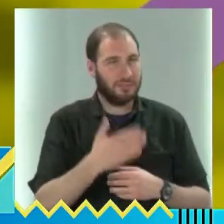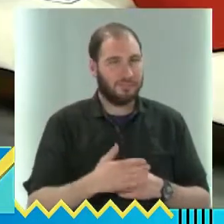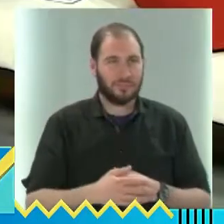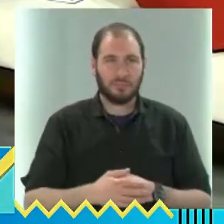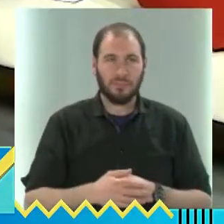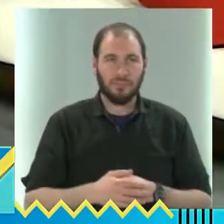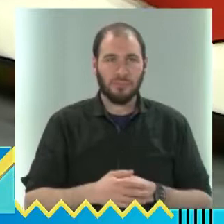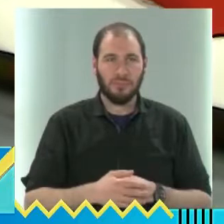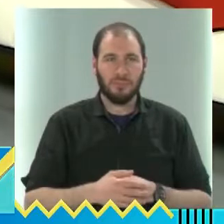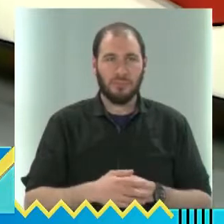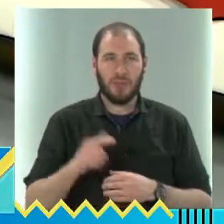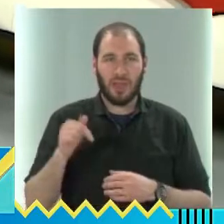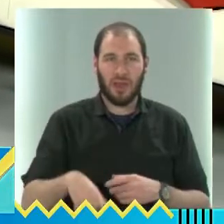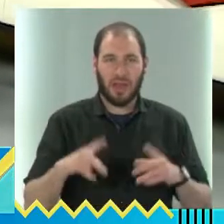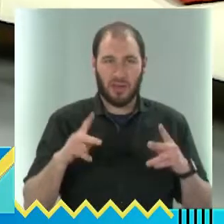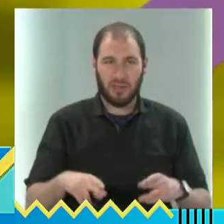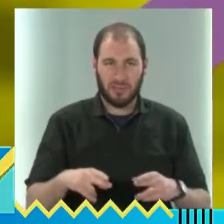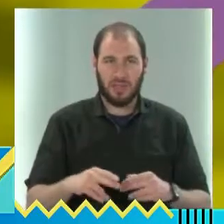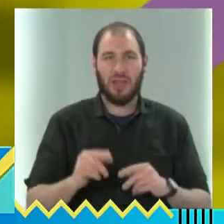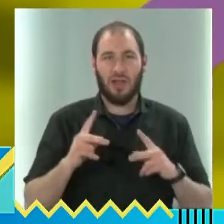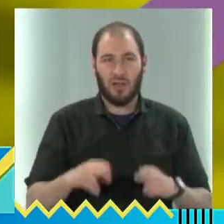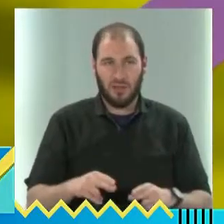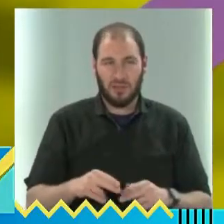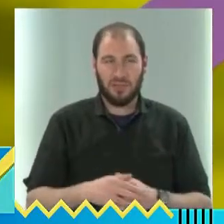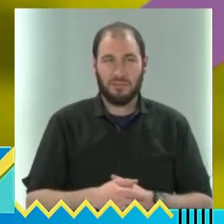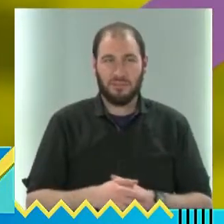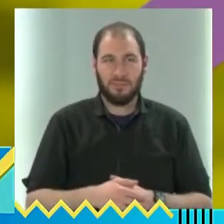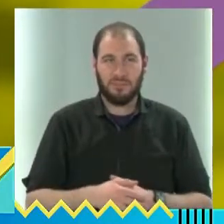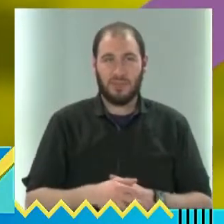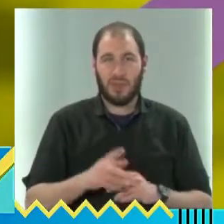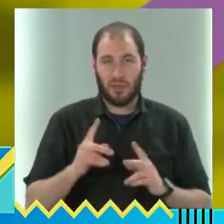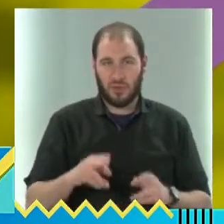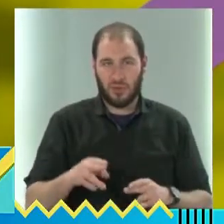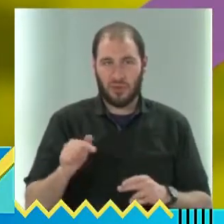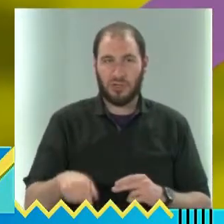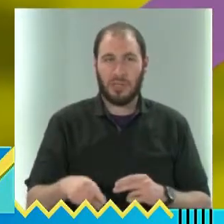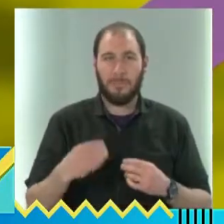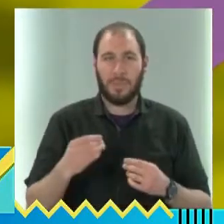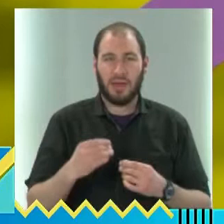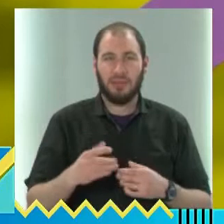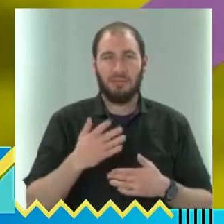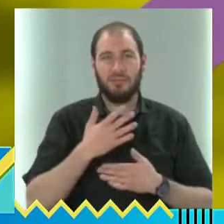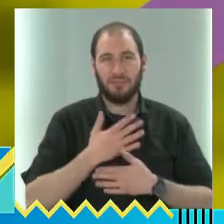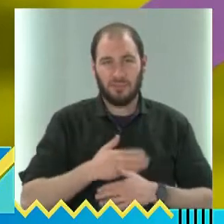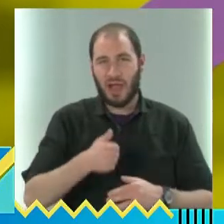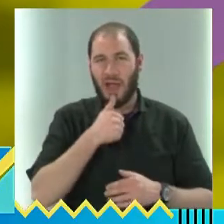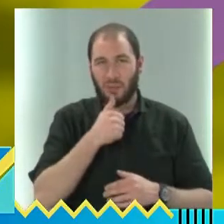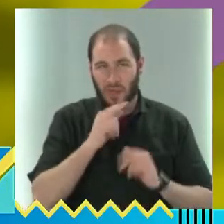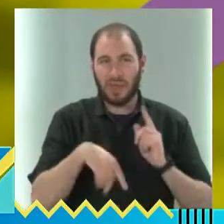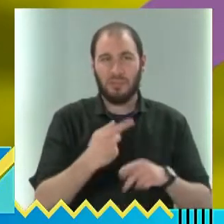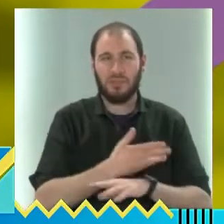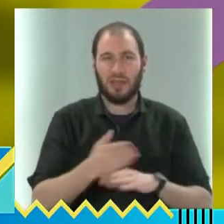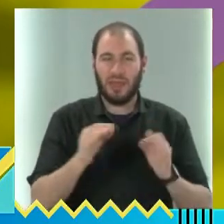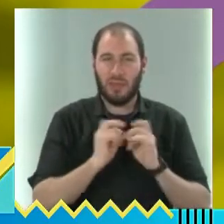usted. Bueno, nos vamos a un corte, nos vamos a ir a una pausa para tomar un poco de agua y enseguida continuar en